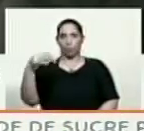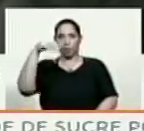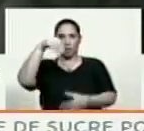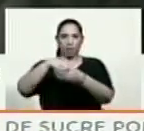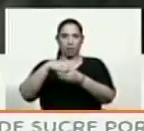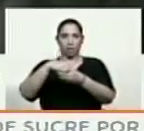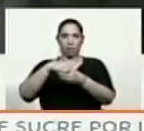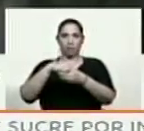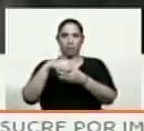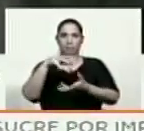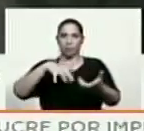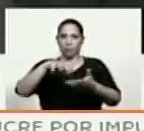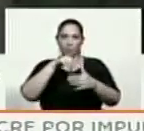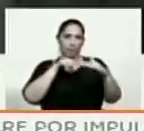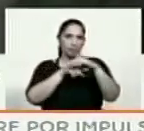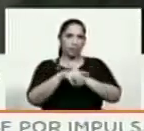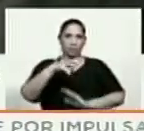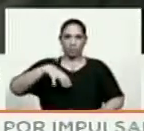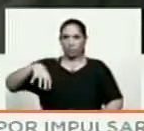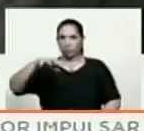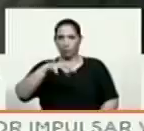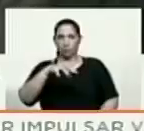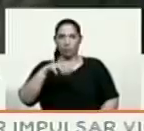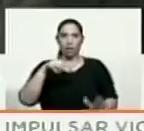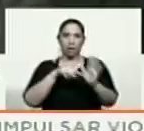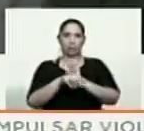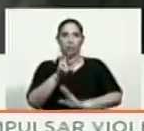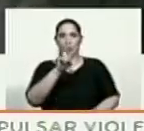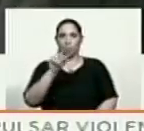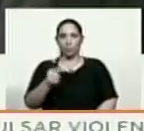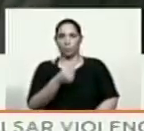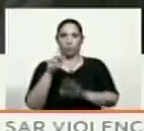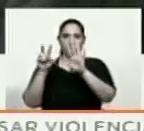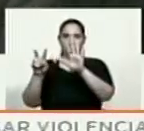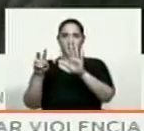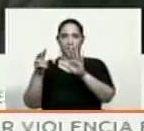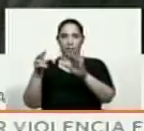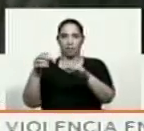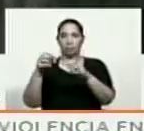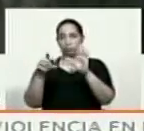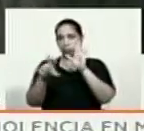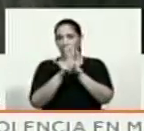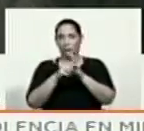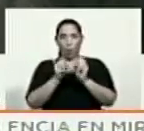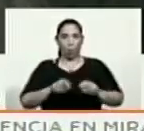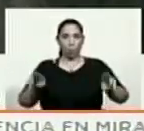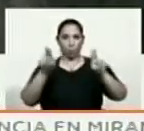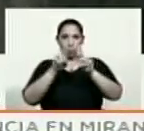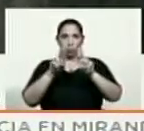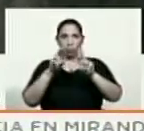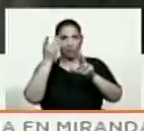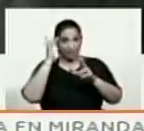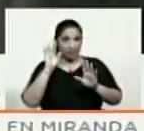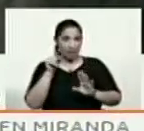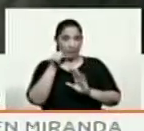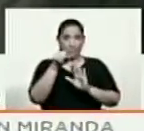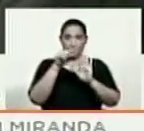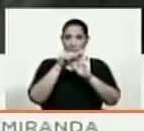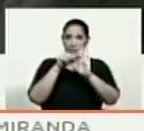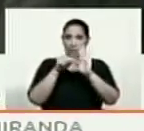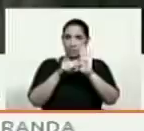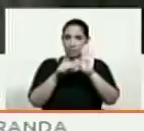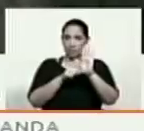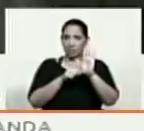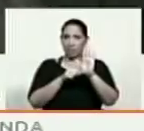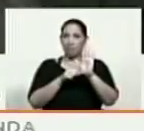asuntos internos de los Estados, artículo 2.7 de la Carta de las Naciones Unidas. Creemos que estos principios están